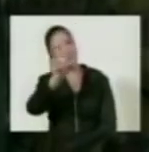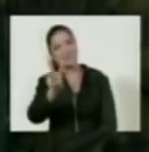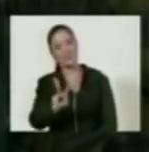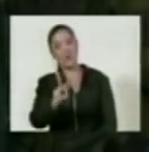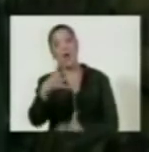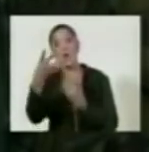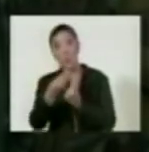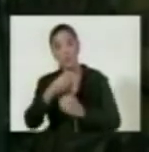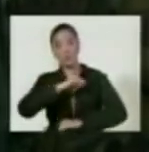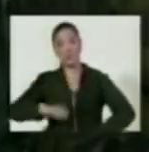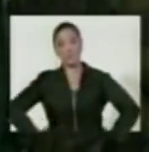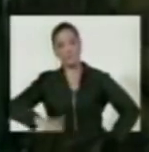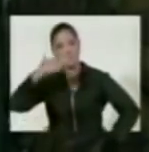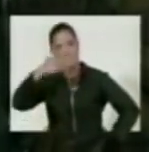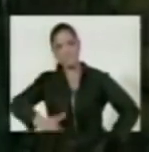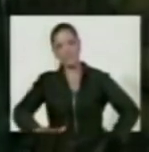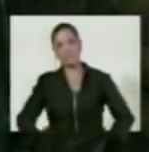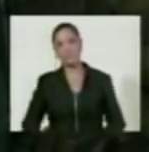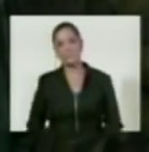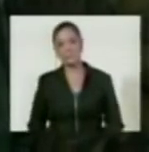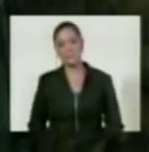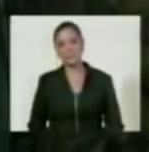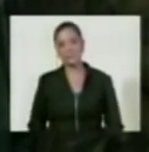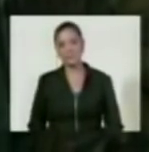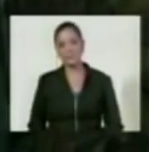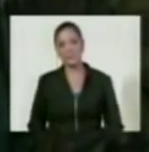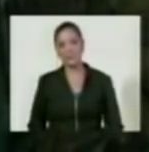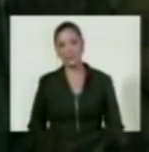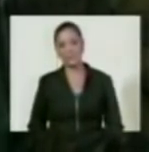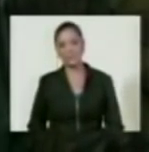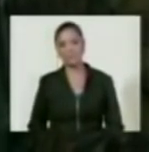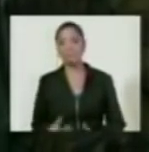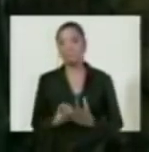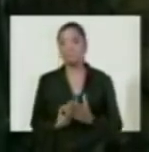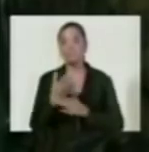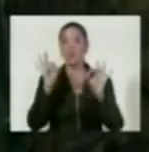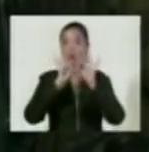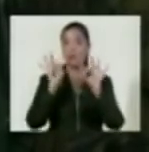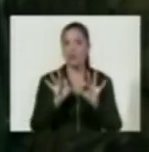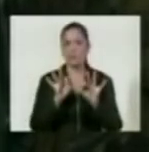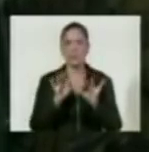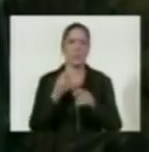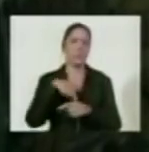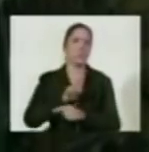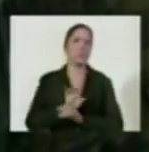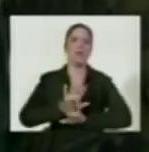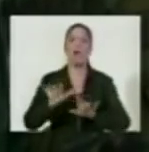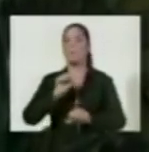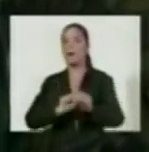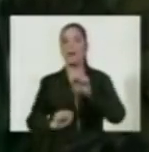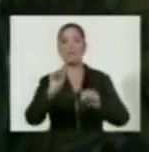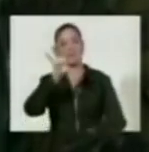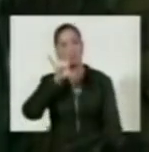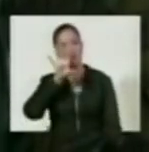a su Fuerza Armada Nacional Bolivariana está creando una estructura monolítica para la defensa de la